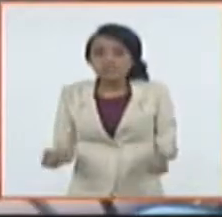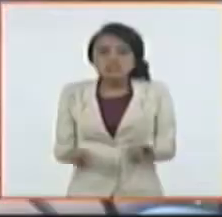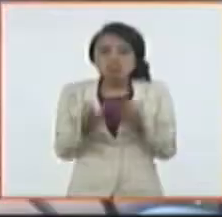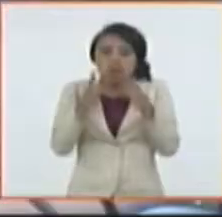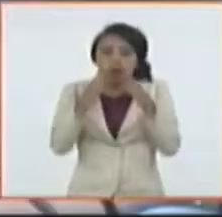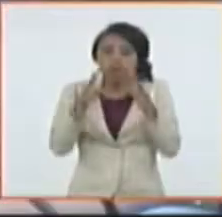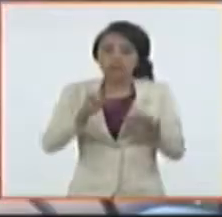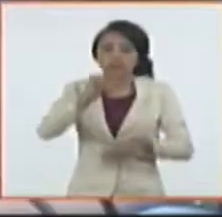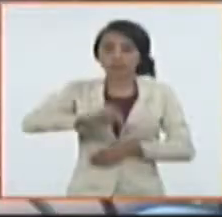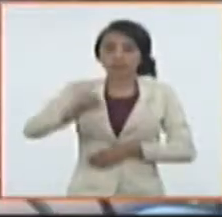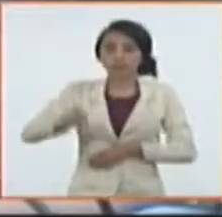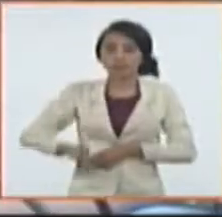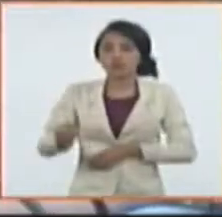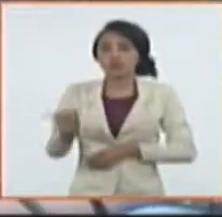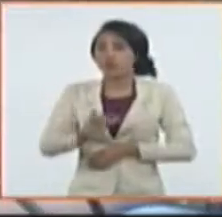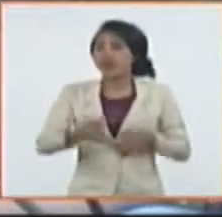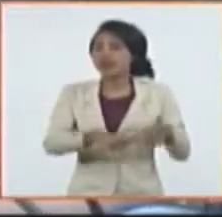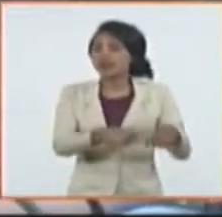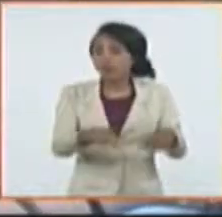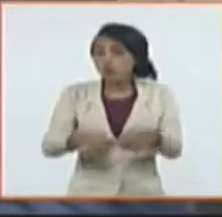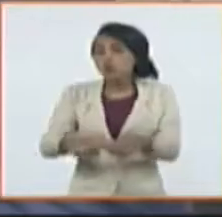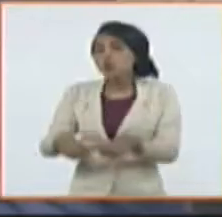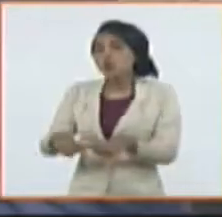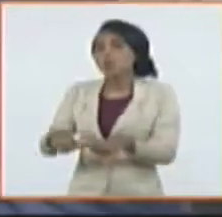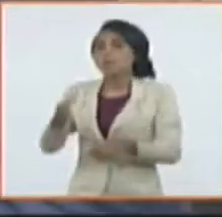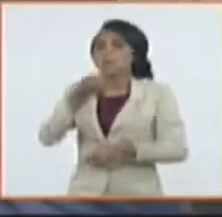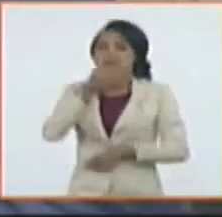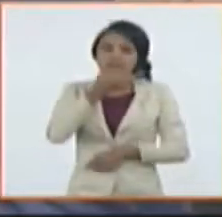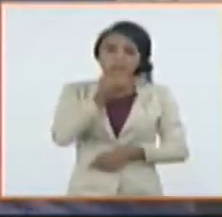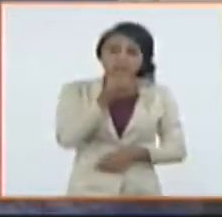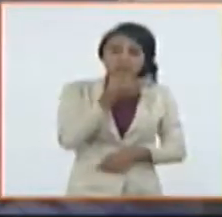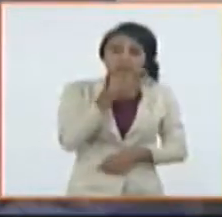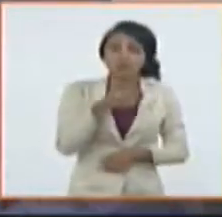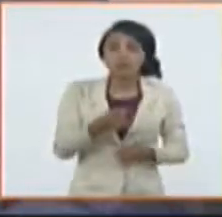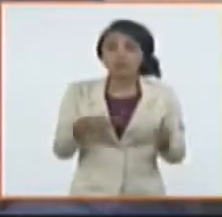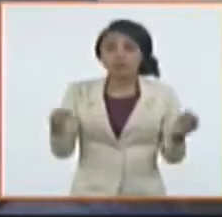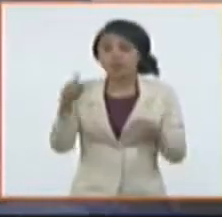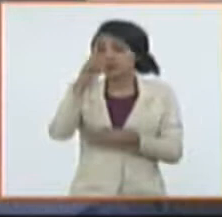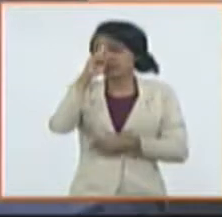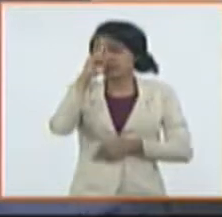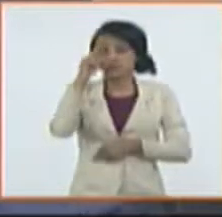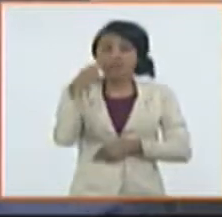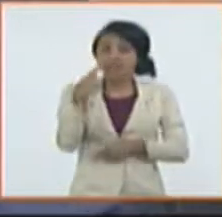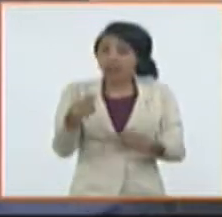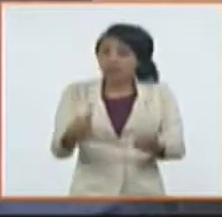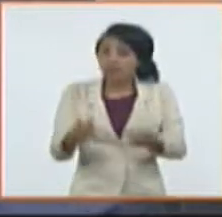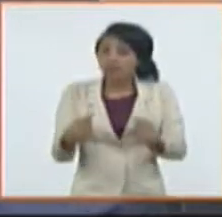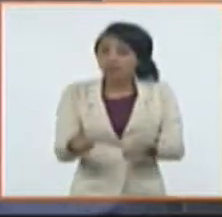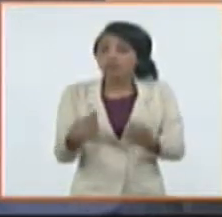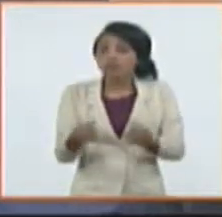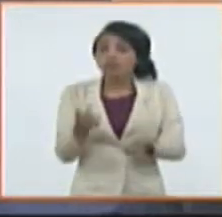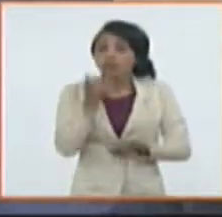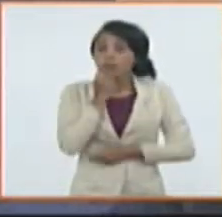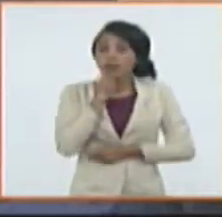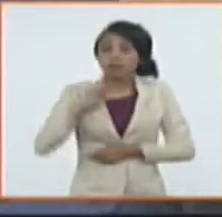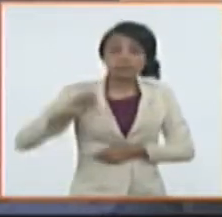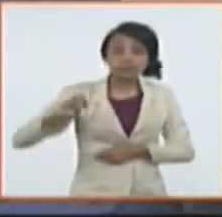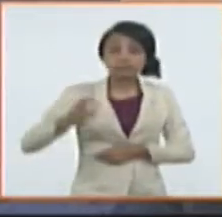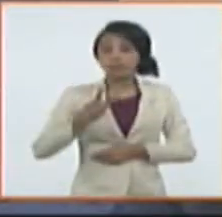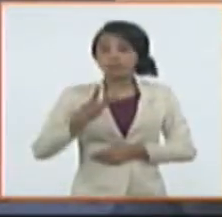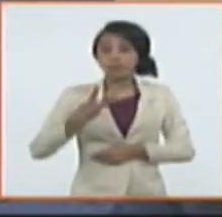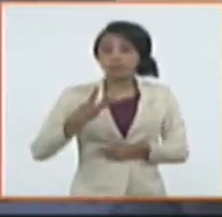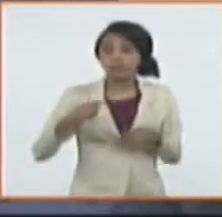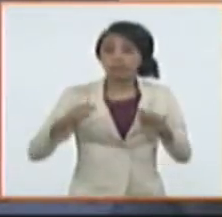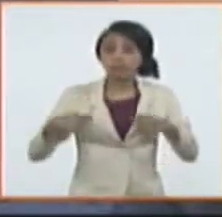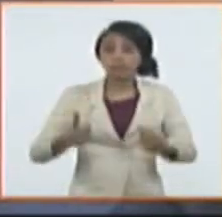los consumos de recursos y de medicamentos, sobre todo en el sector de la salud, se han incrementado hasta 3 veces. Vino